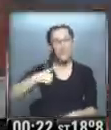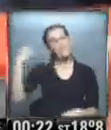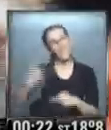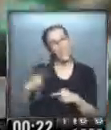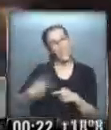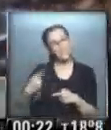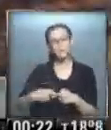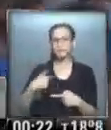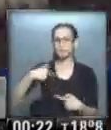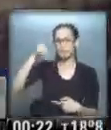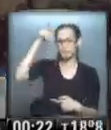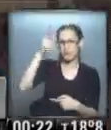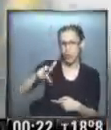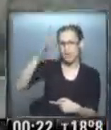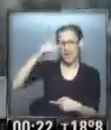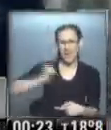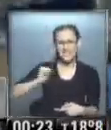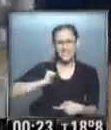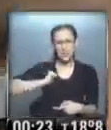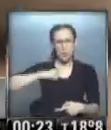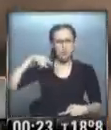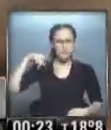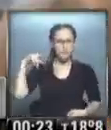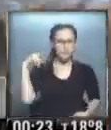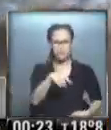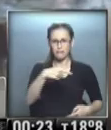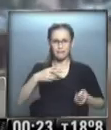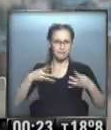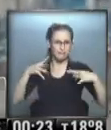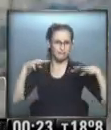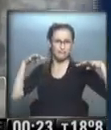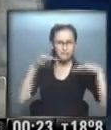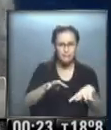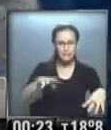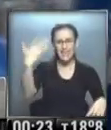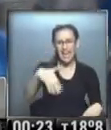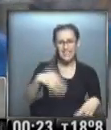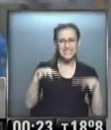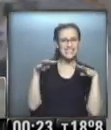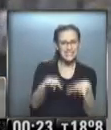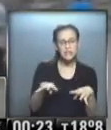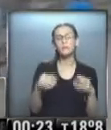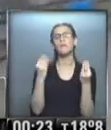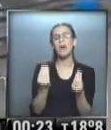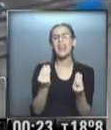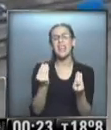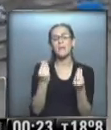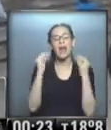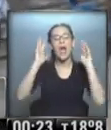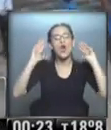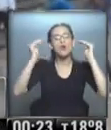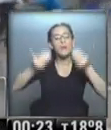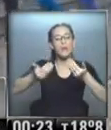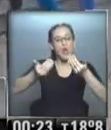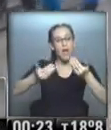policía y el ejército atacaron a seguidores de los hermanos musulmanes que salieron a la calle para conmemorar el 40º aniversario de la guerra entre